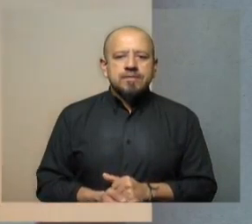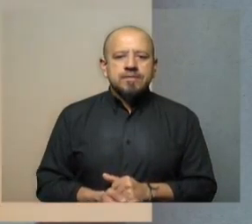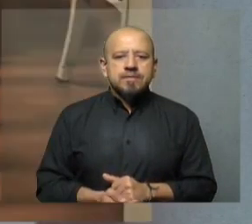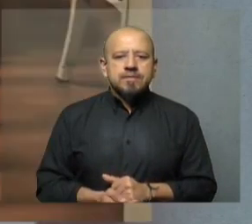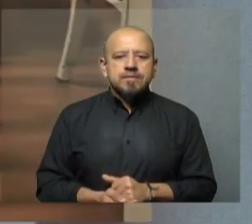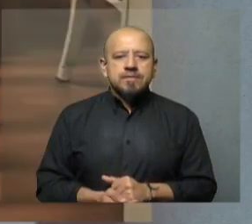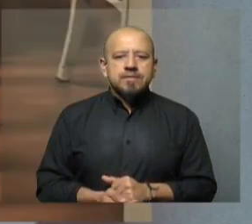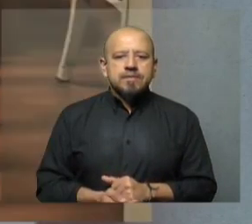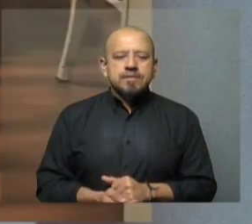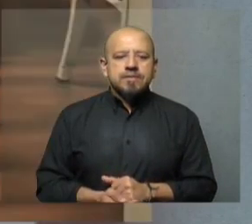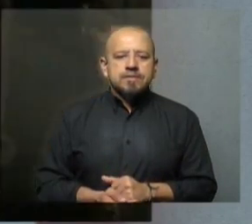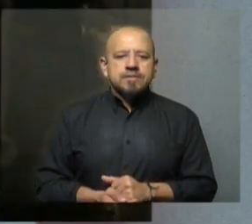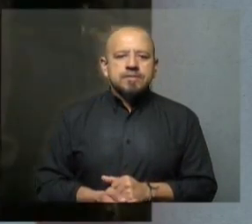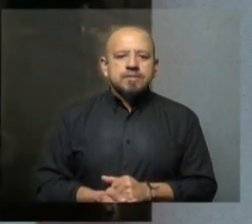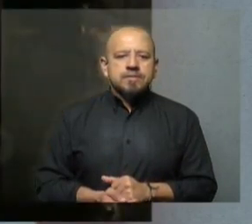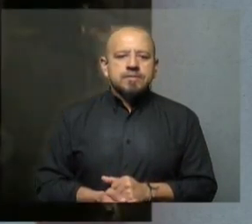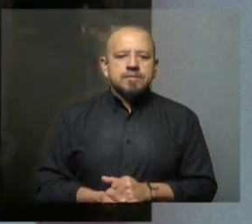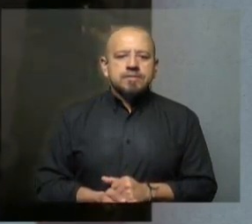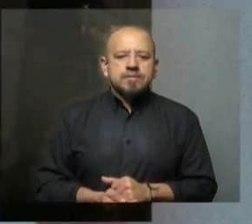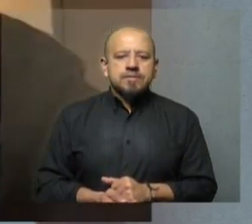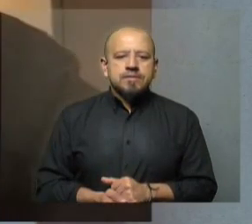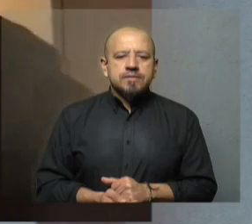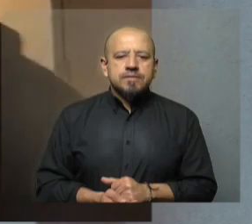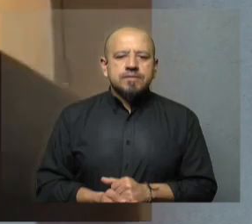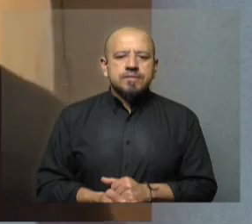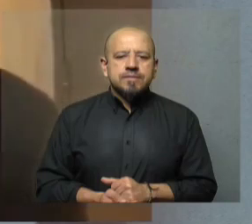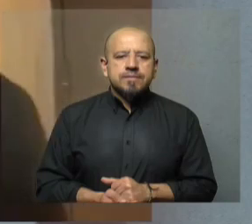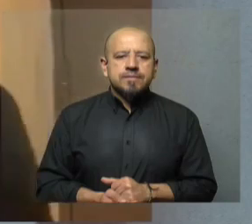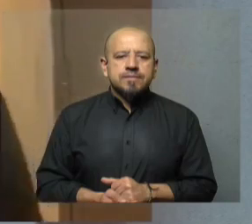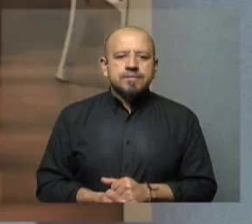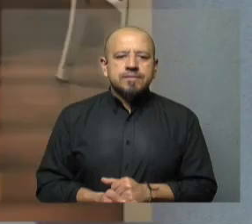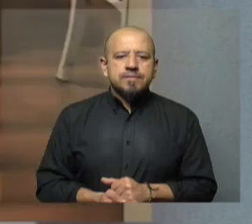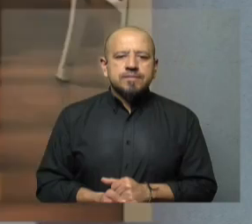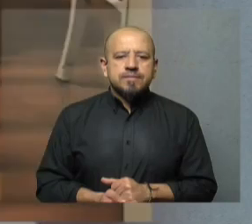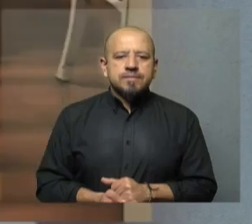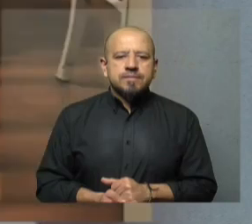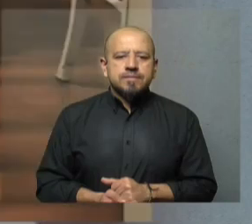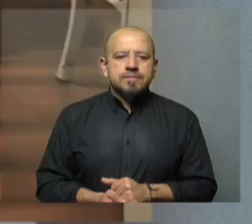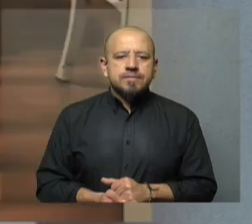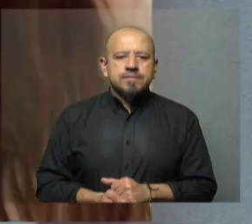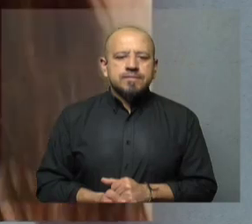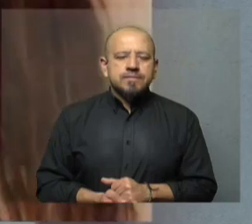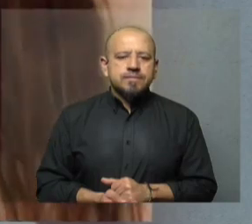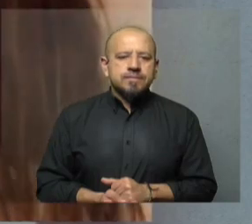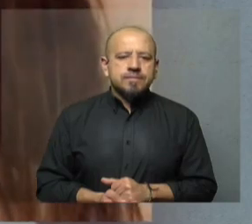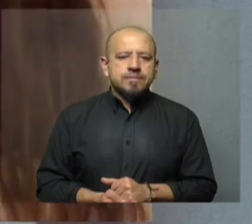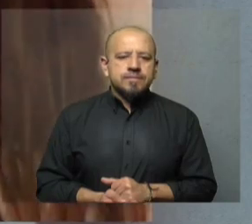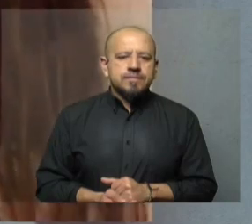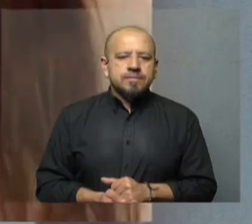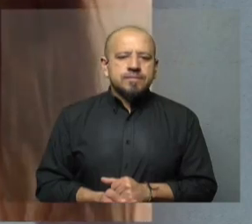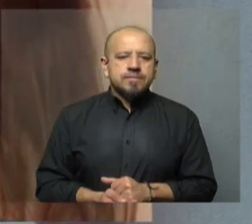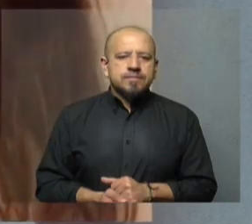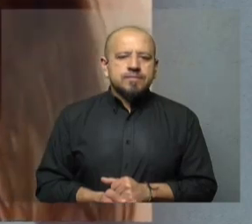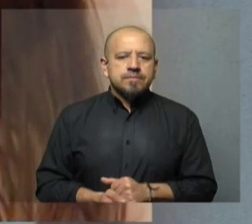leguas Pero además que sueñan como tus sueños ya que el